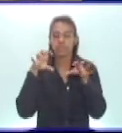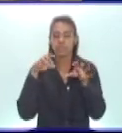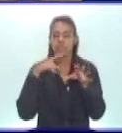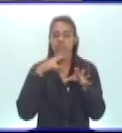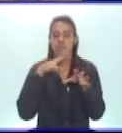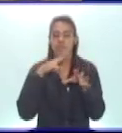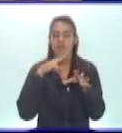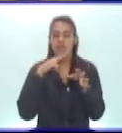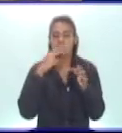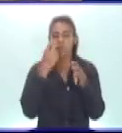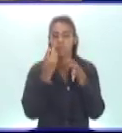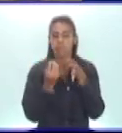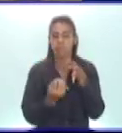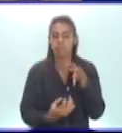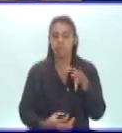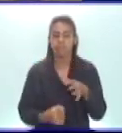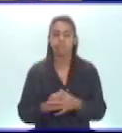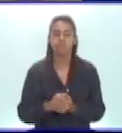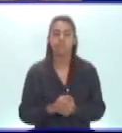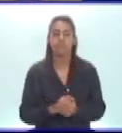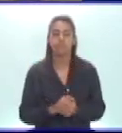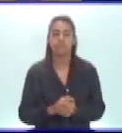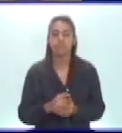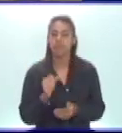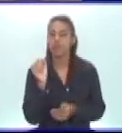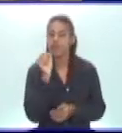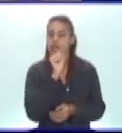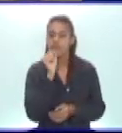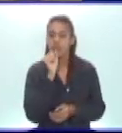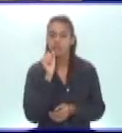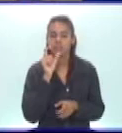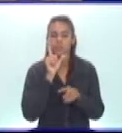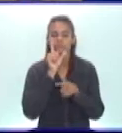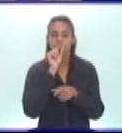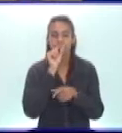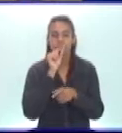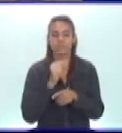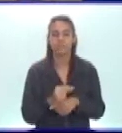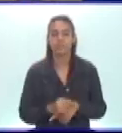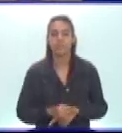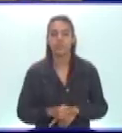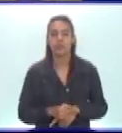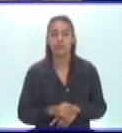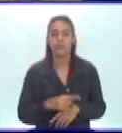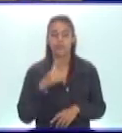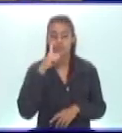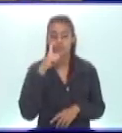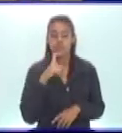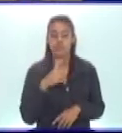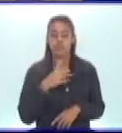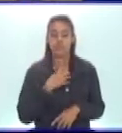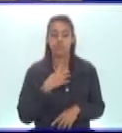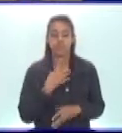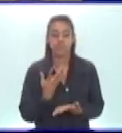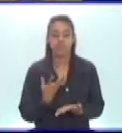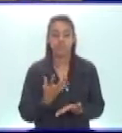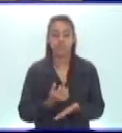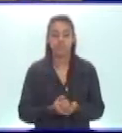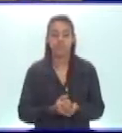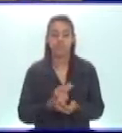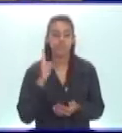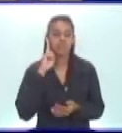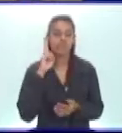caer, etcétera, el canto de los pajaritos. Pero si nos referimos a un niño que presenta una